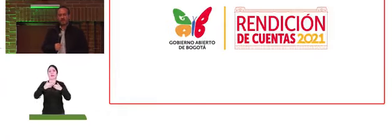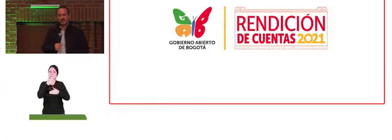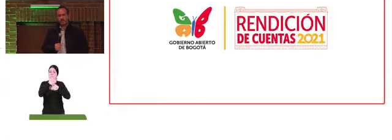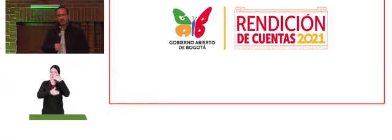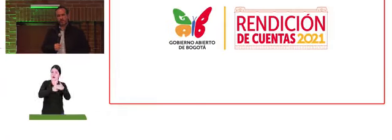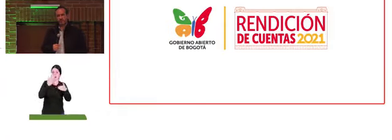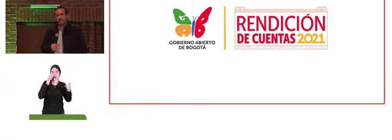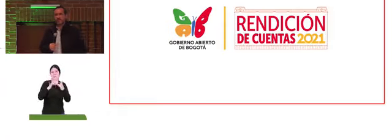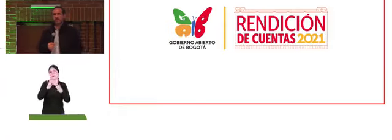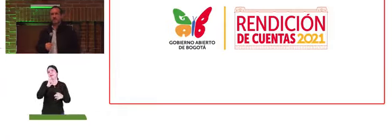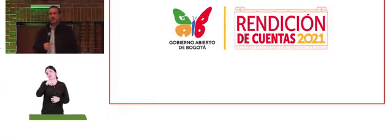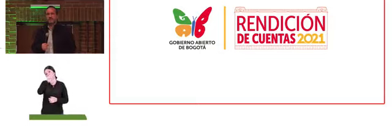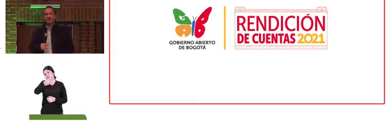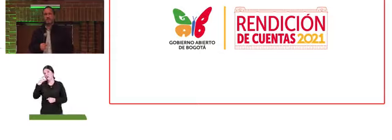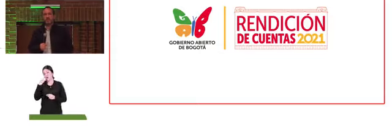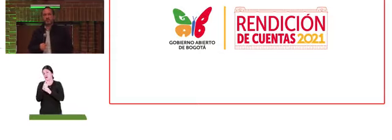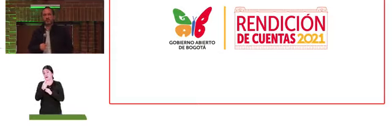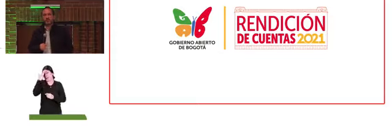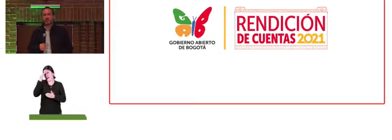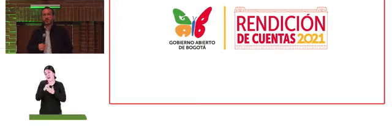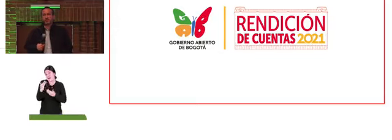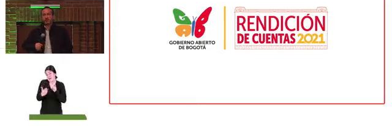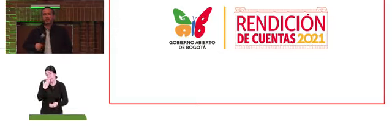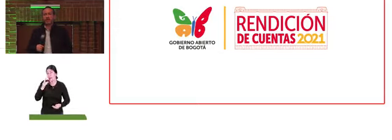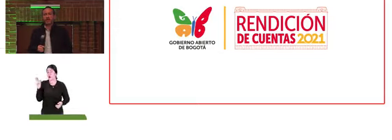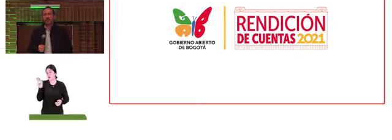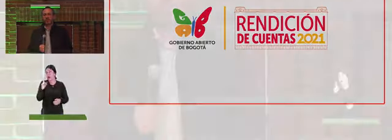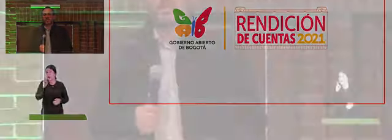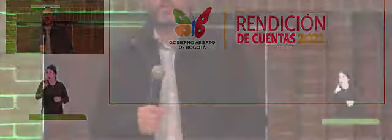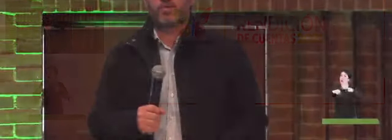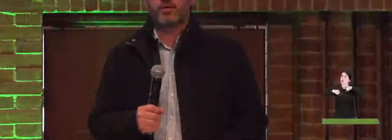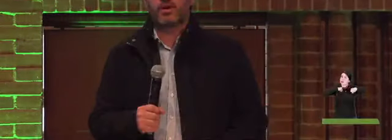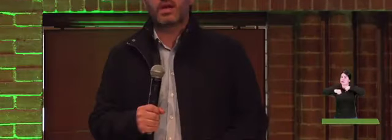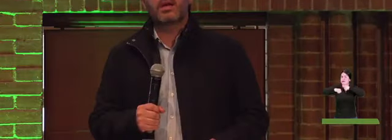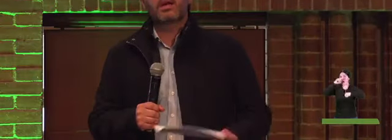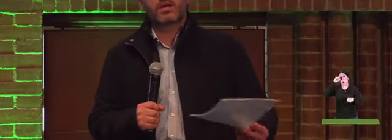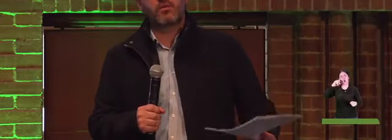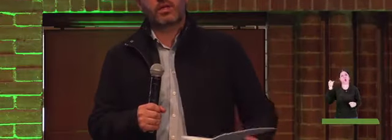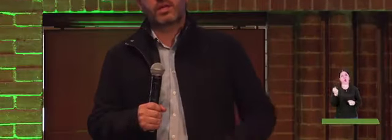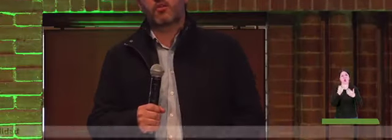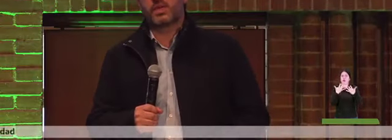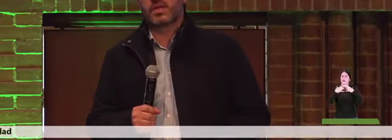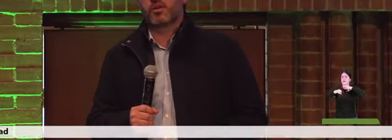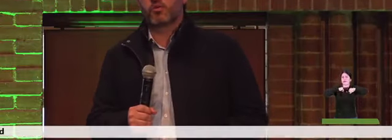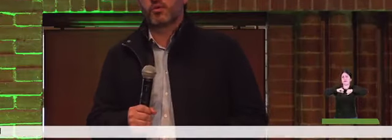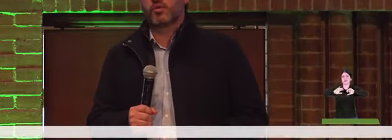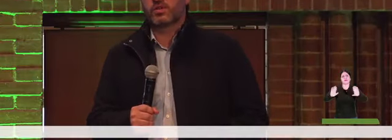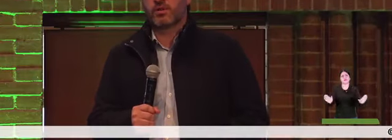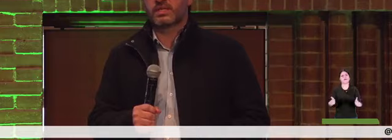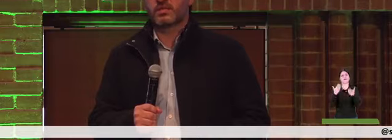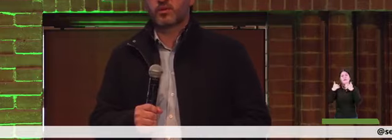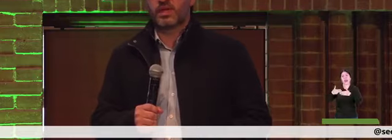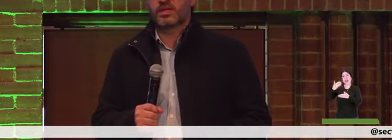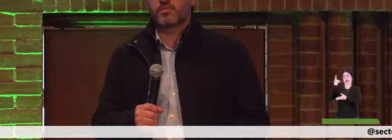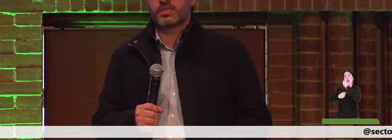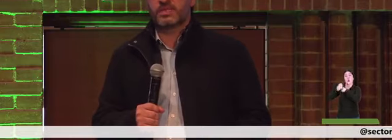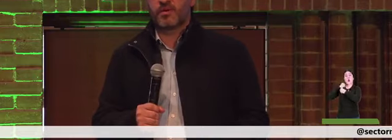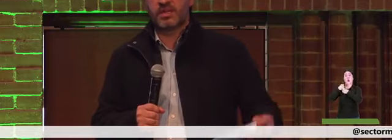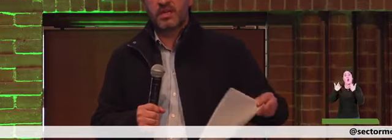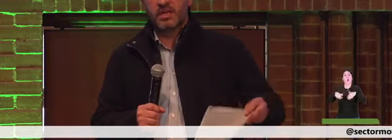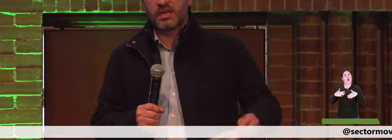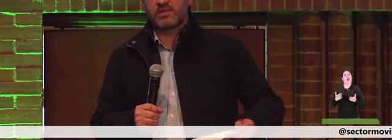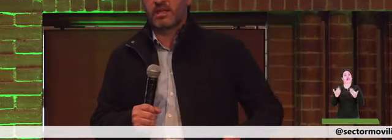que entendemos pues no es sencilla, pero que estamos trabajando arduamente para mejorarla, y durante el año pasado tuvimos unos avances importantes